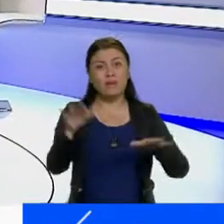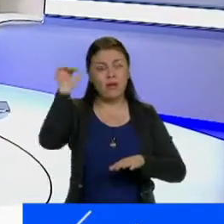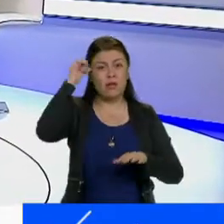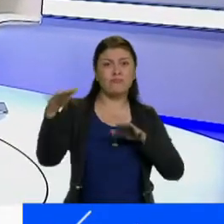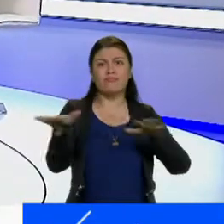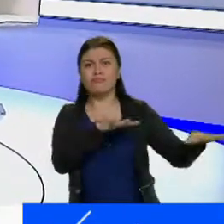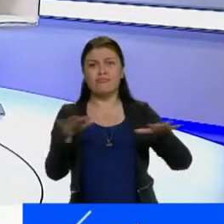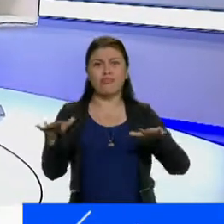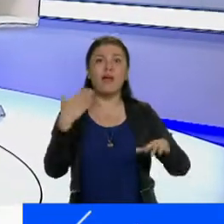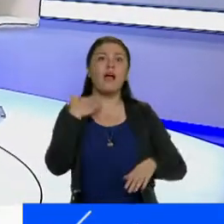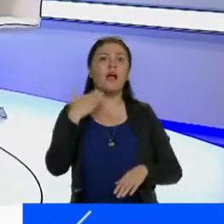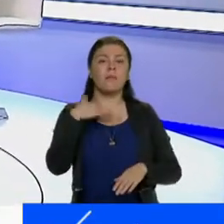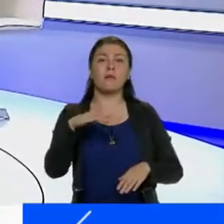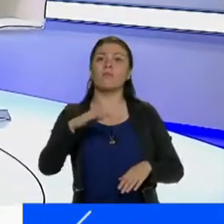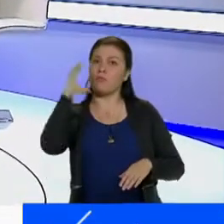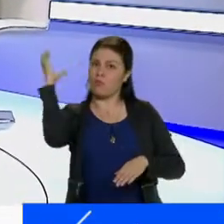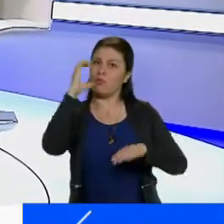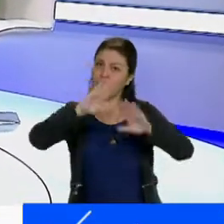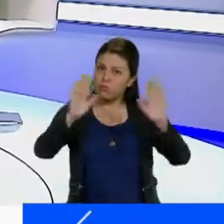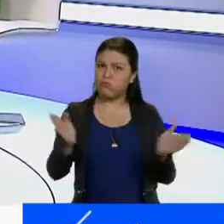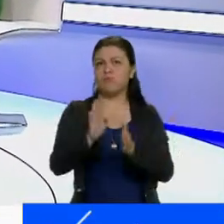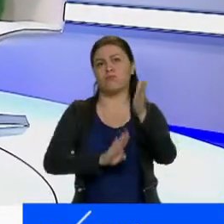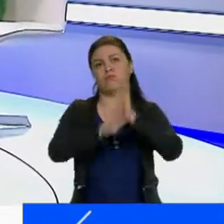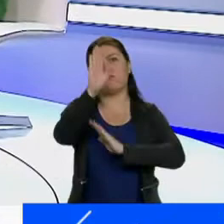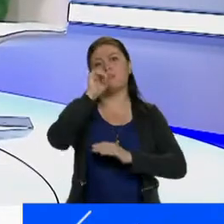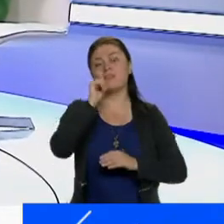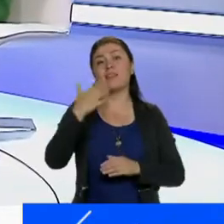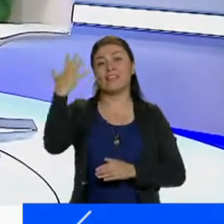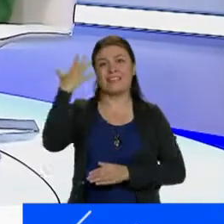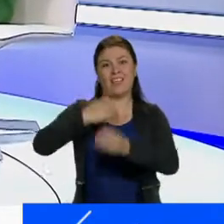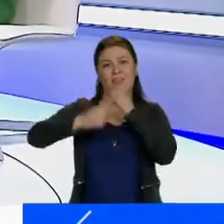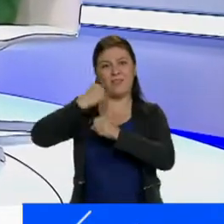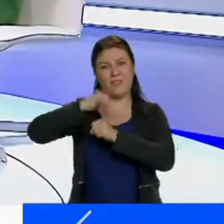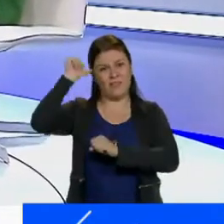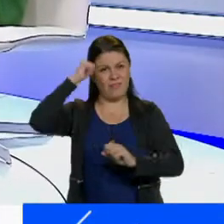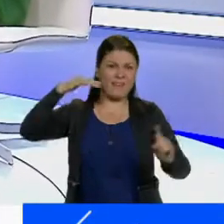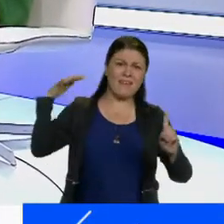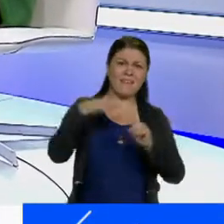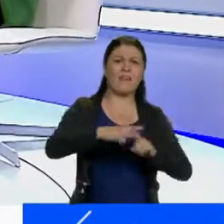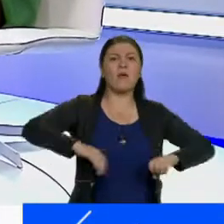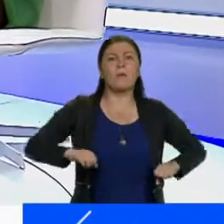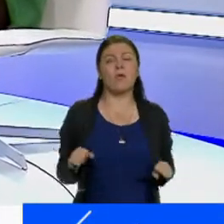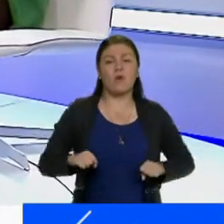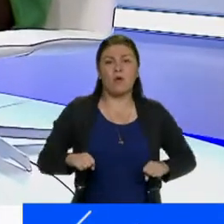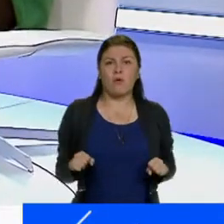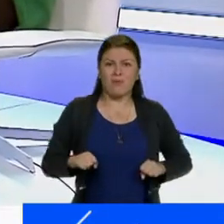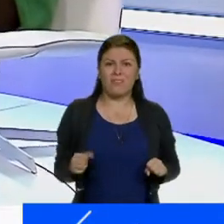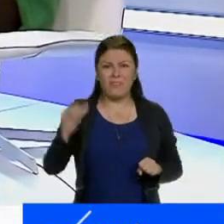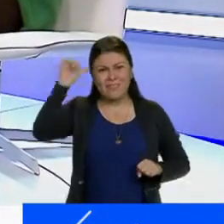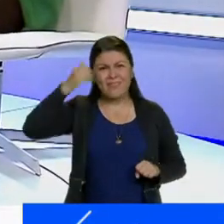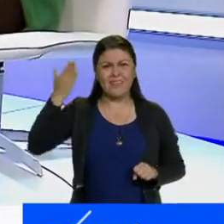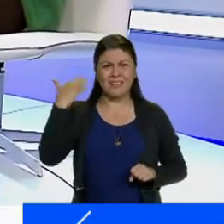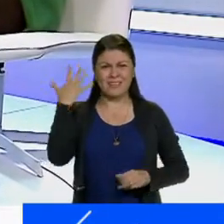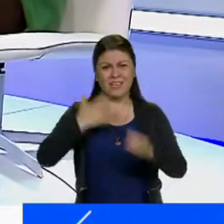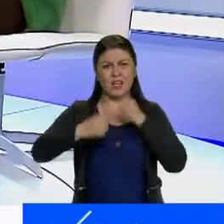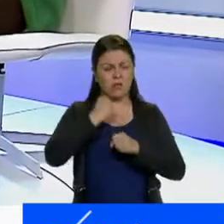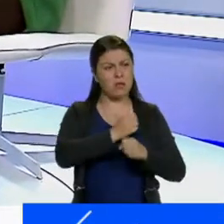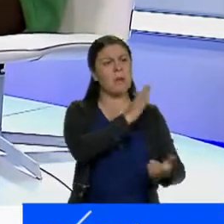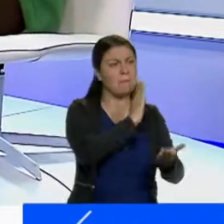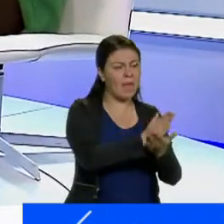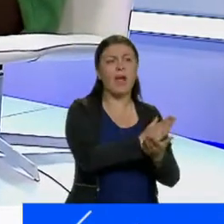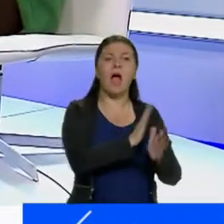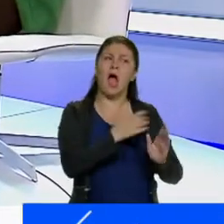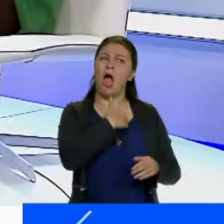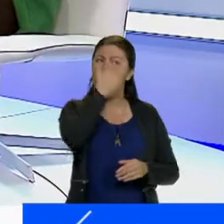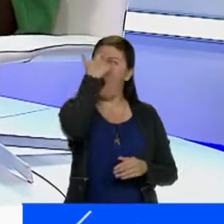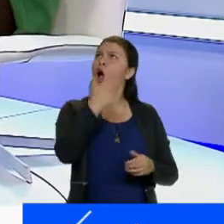Colombia ha avanzado mucho, y que hace 5 años con las inundaciones que afectaron mucho Bogotá, que Colombia ha avanzado mucho, pero cuando pasa algo como lo de Mocoa,